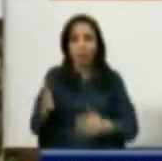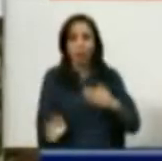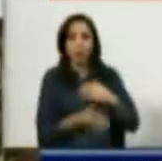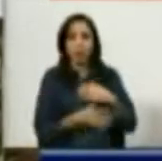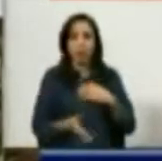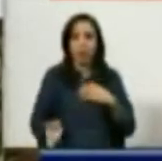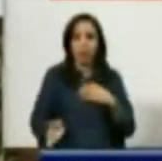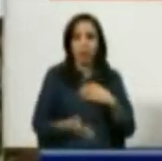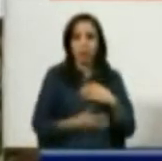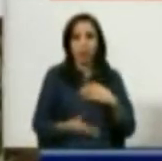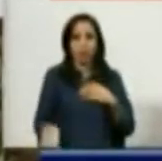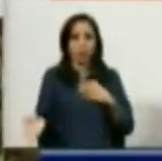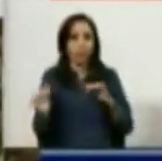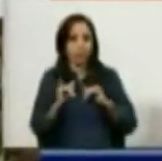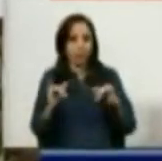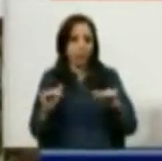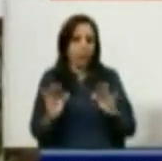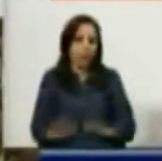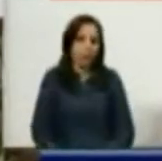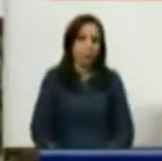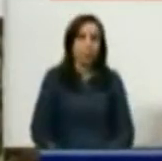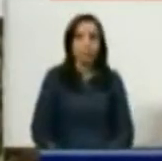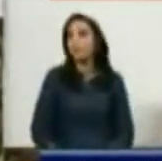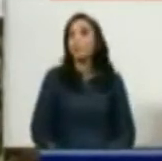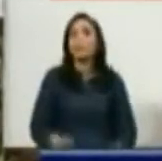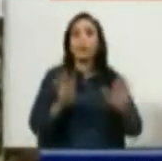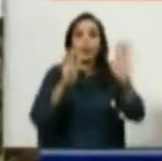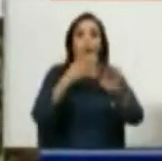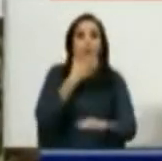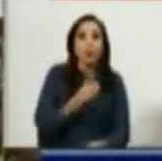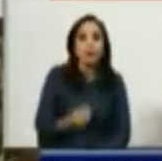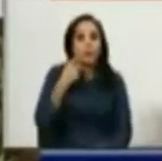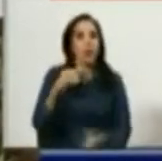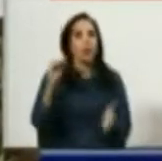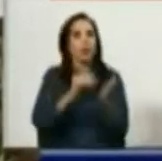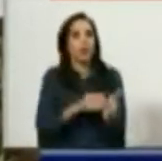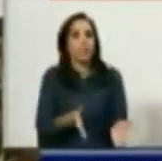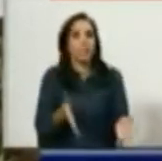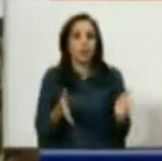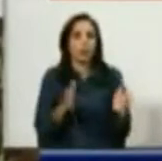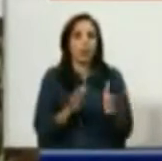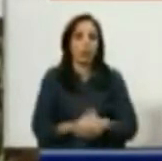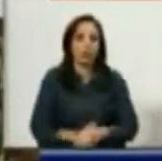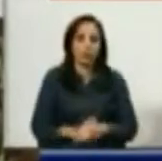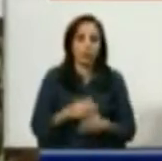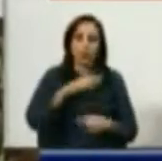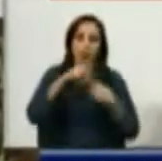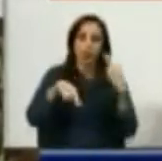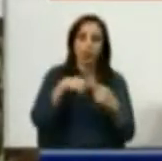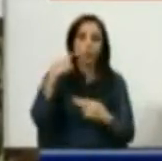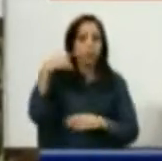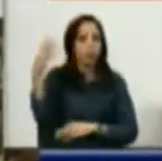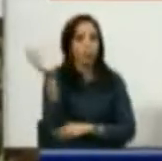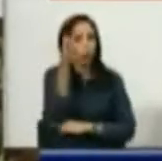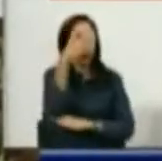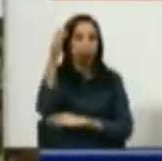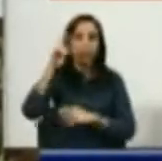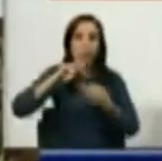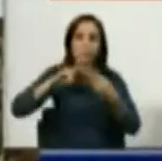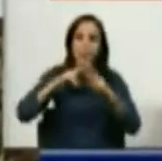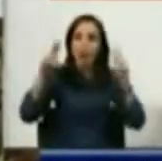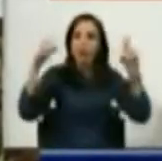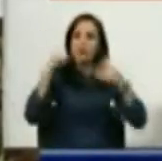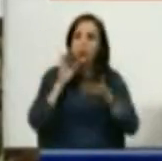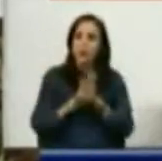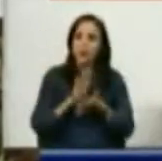unos flojos nueve de diciembre otra victoria de la Revolución bolivariana Esa es la bandera que nosotros vamos a levantar en paz y en